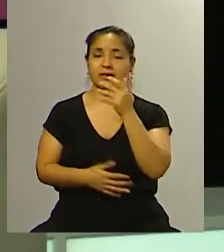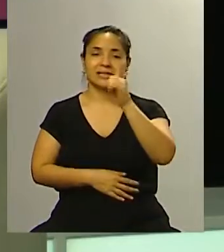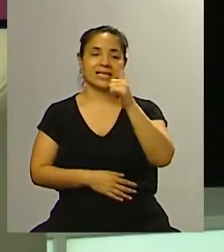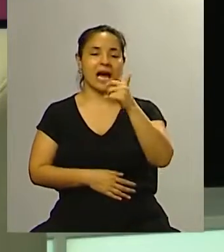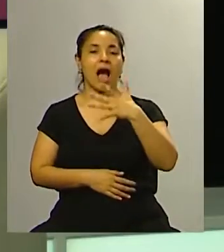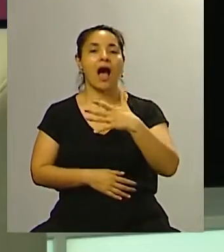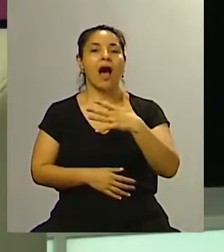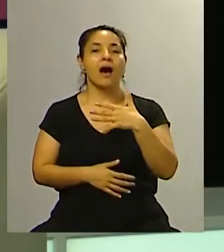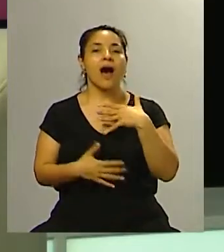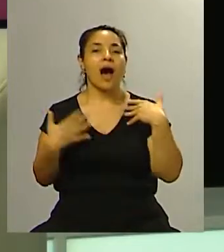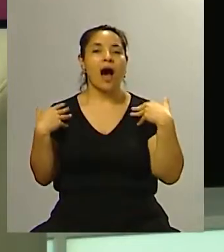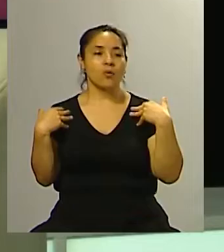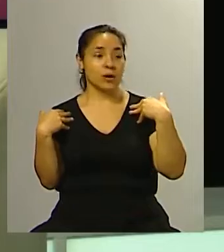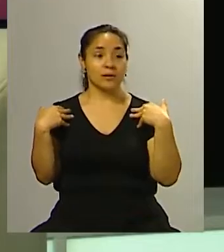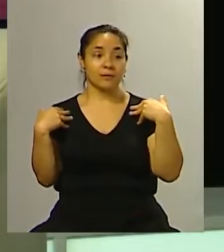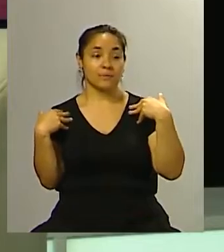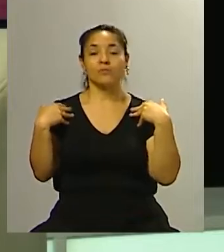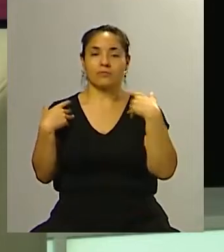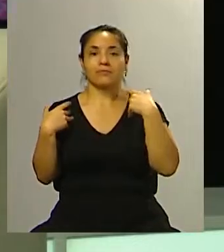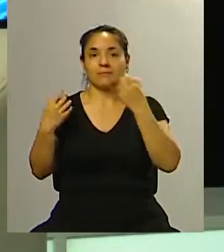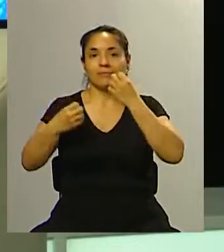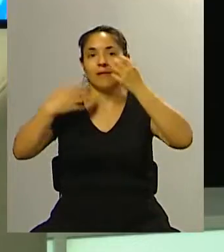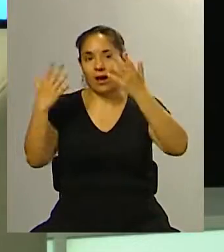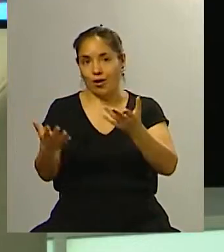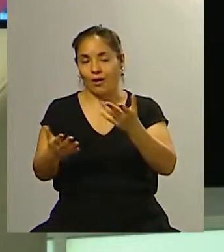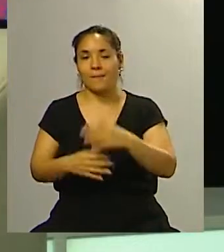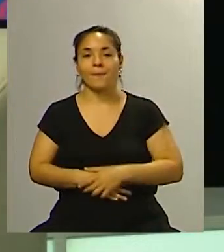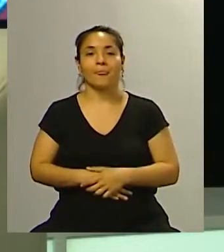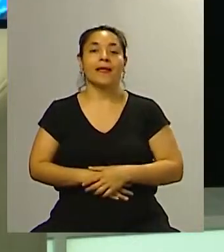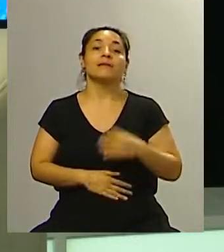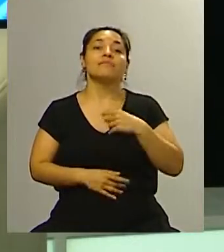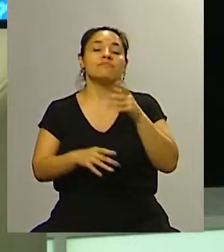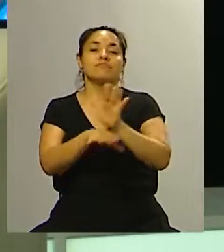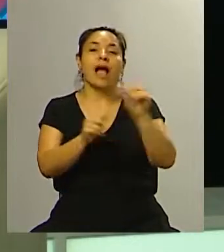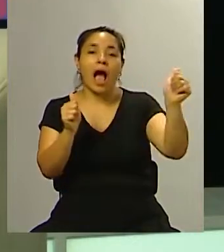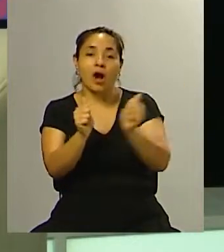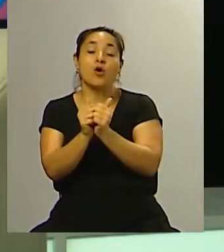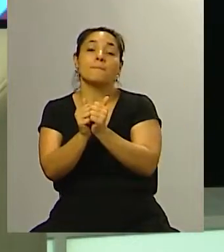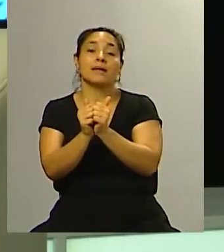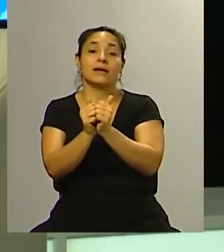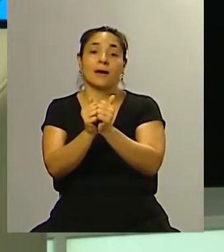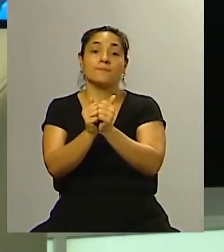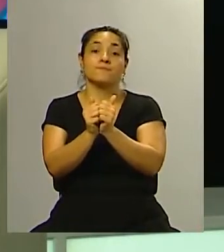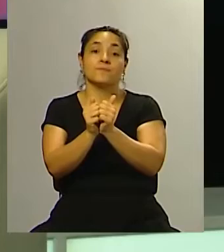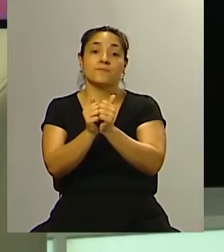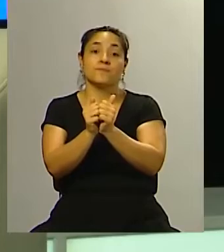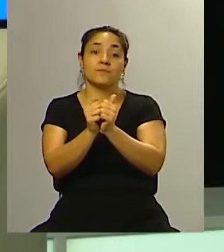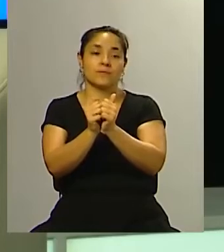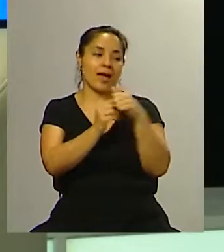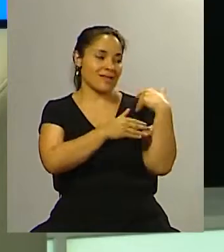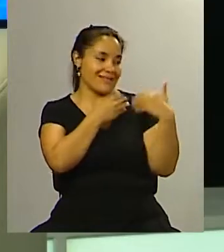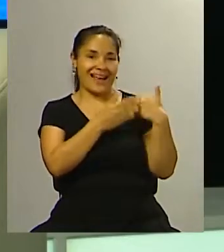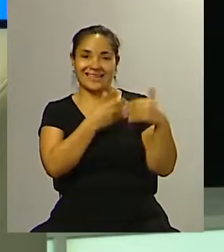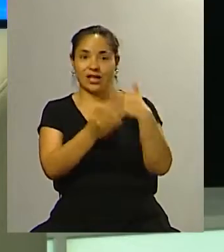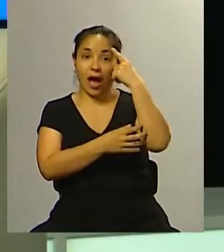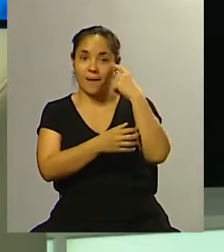autoestima, ¿no? Sí. Nosotros tenemos diferentes programas que los que buscan es acompañar estas trayectorias, ¿sí?, que se